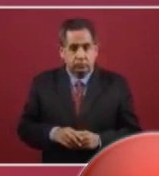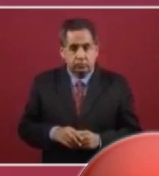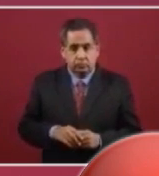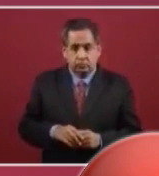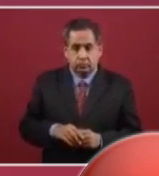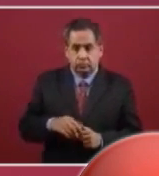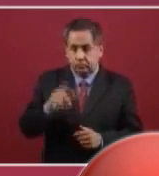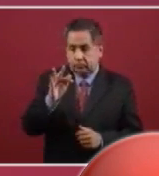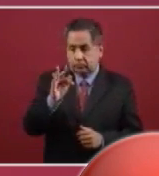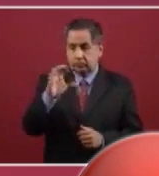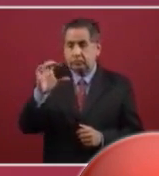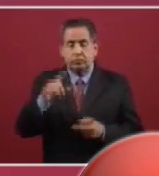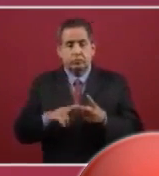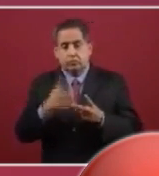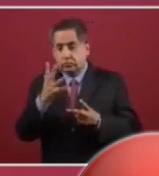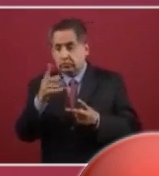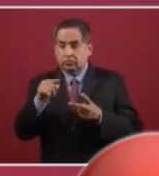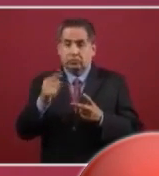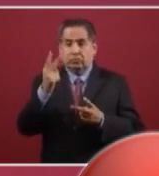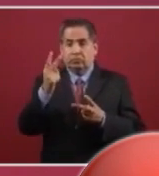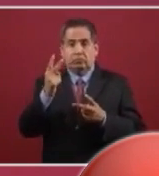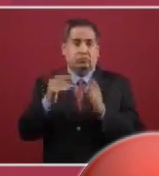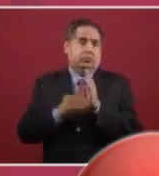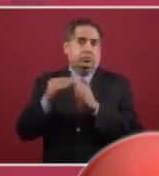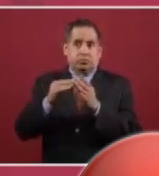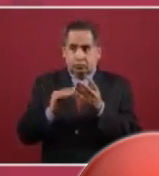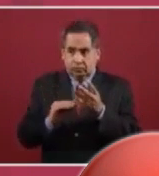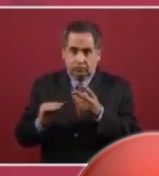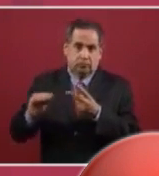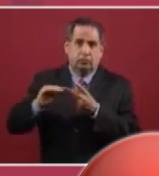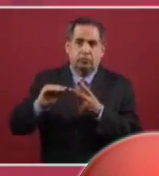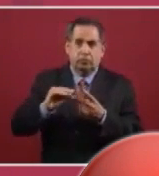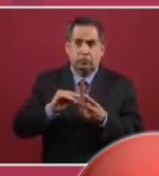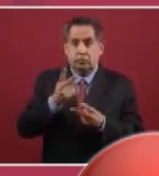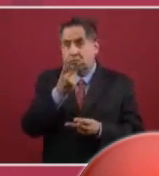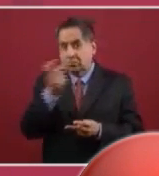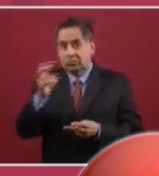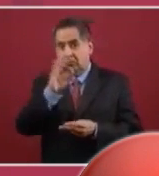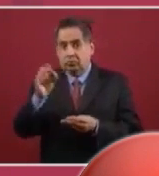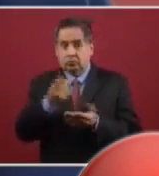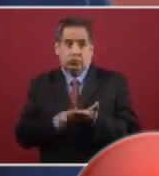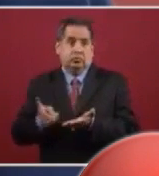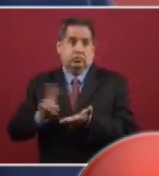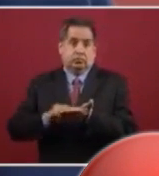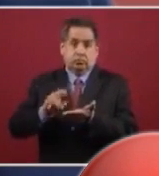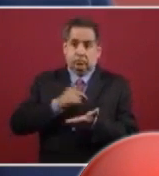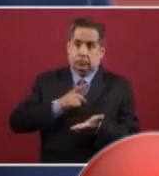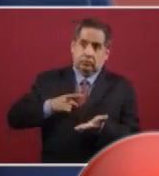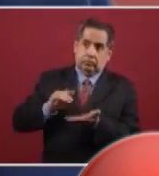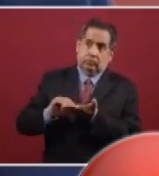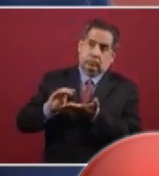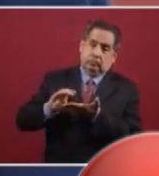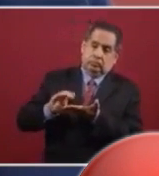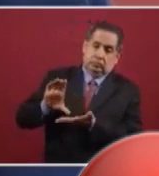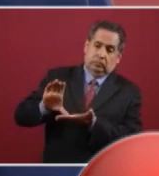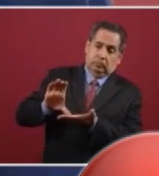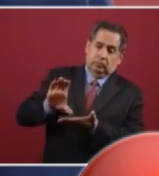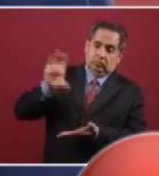Calderón la aumentó a 5.2, más del 200%.